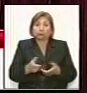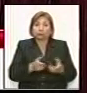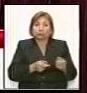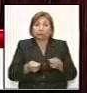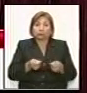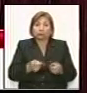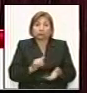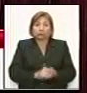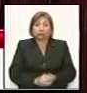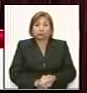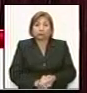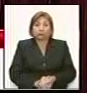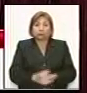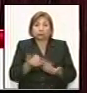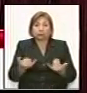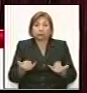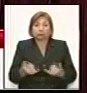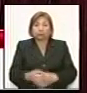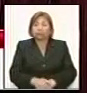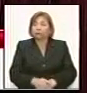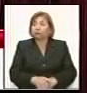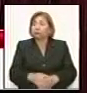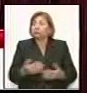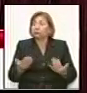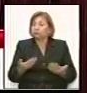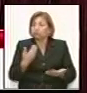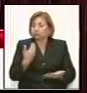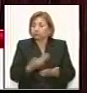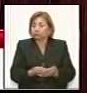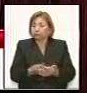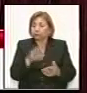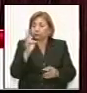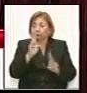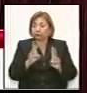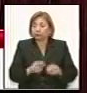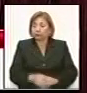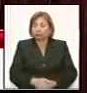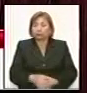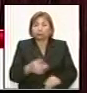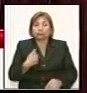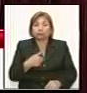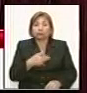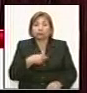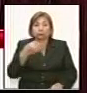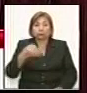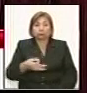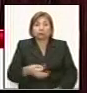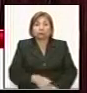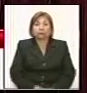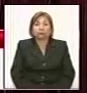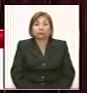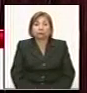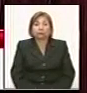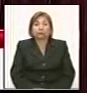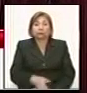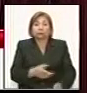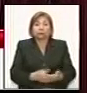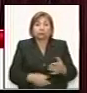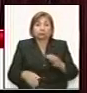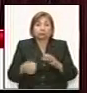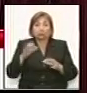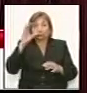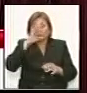ese es el tema, el panorama del día de hoy. Pero volviendo al tema de Venezuela, nosotros creemos que hay que buscar una